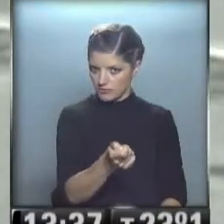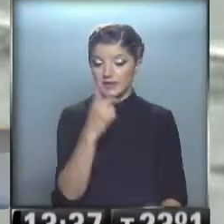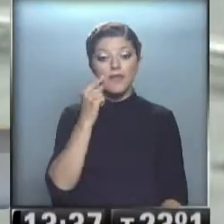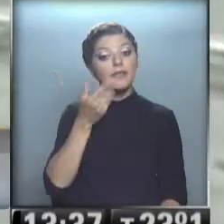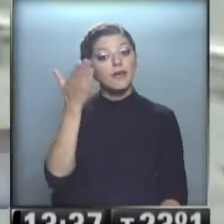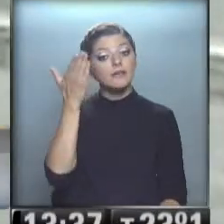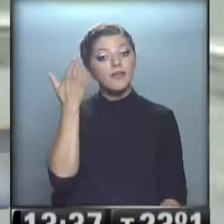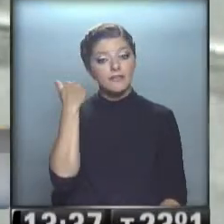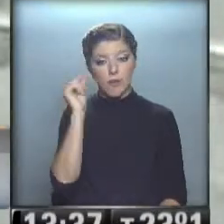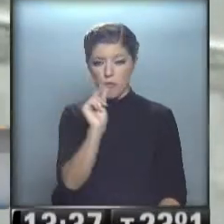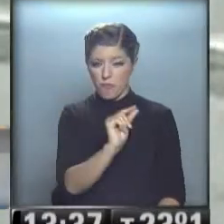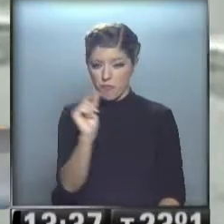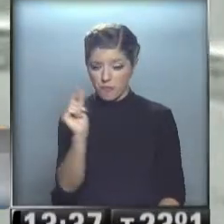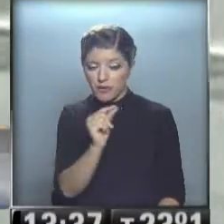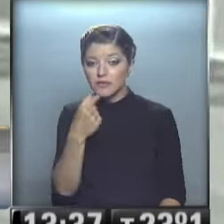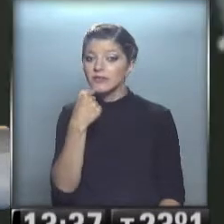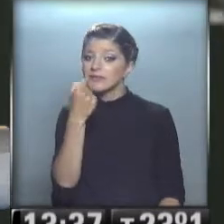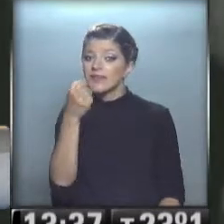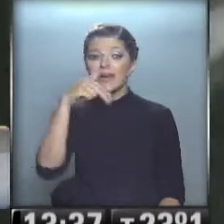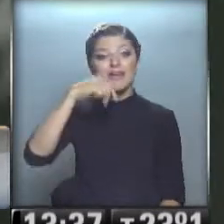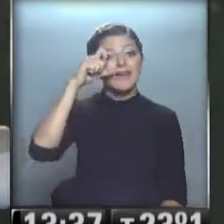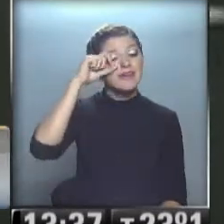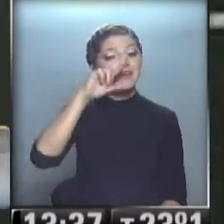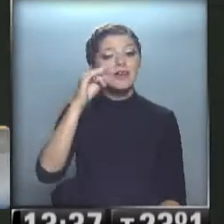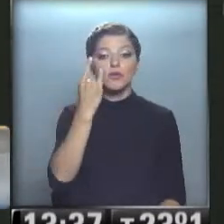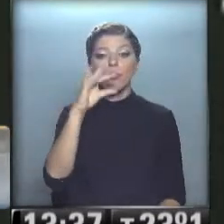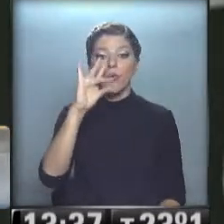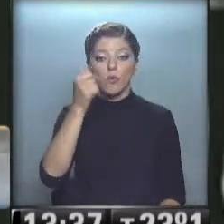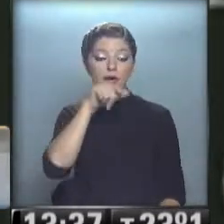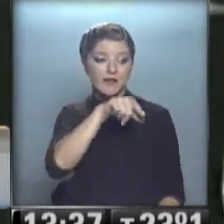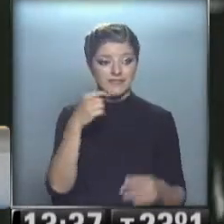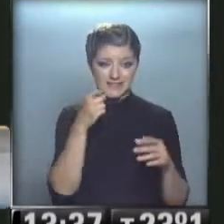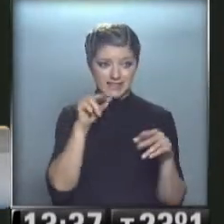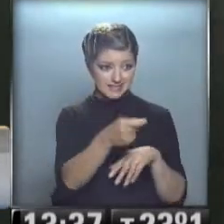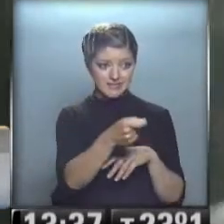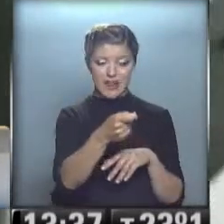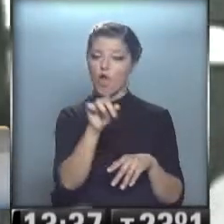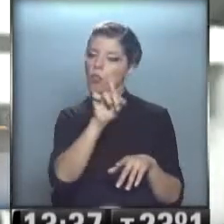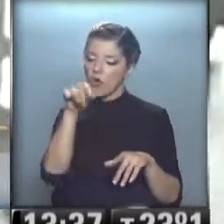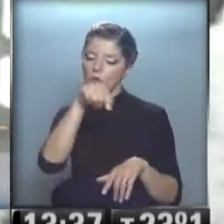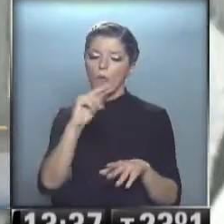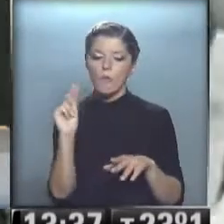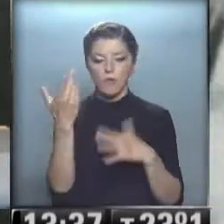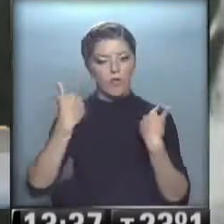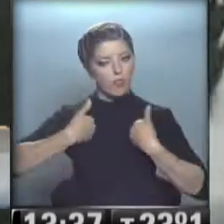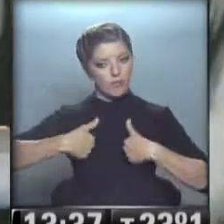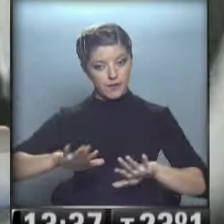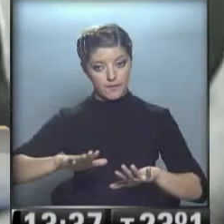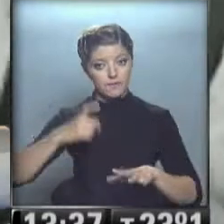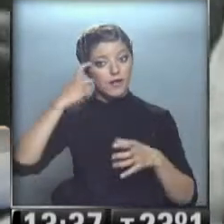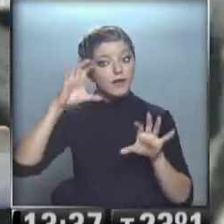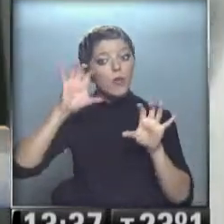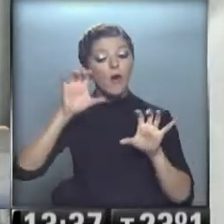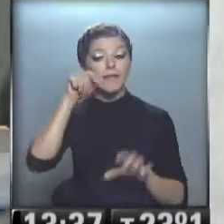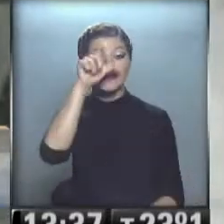el informe ratificando que Pablo Neruda no fue asesinado y que murió de muerte natural. Recordemos, João